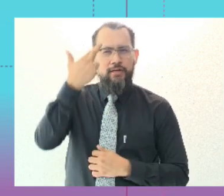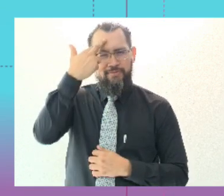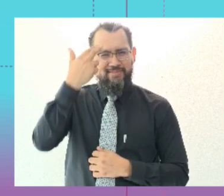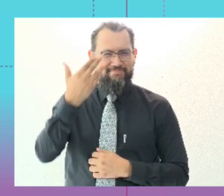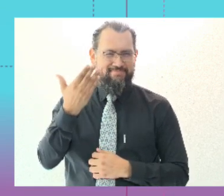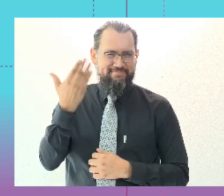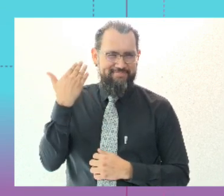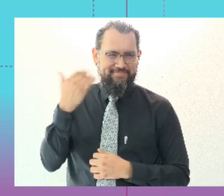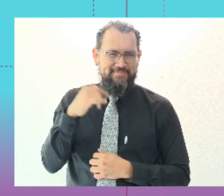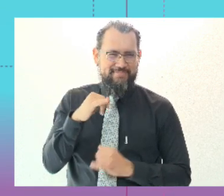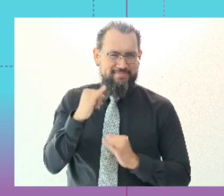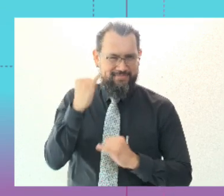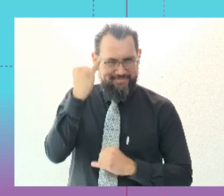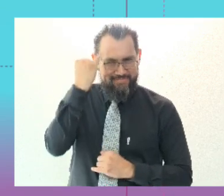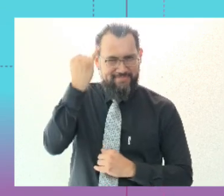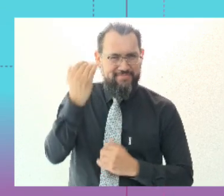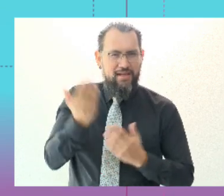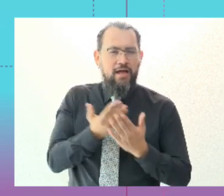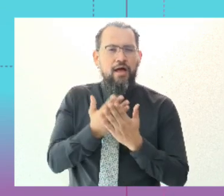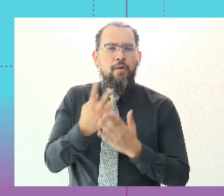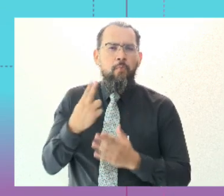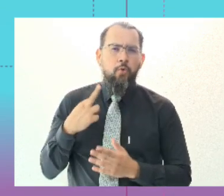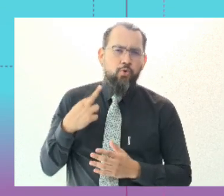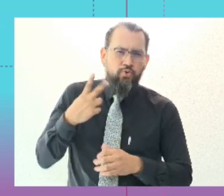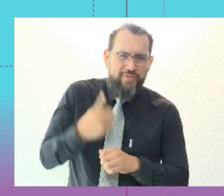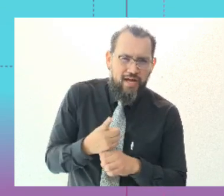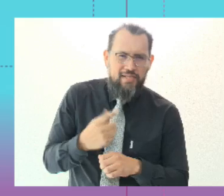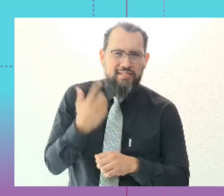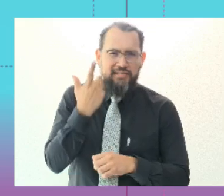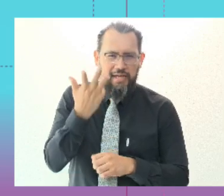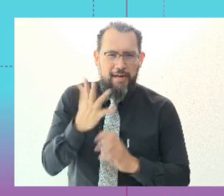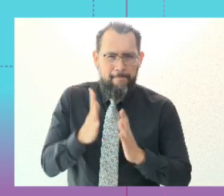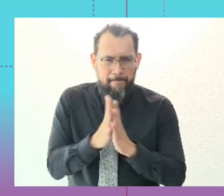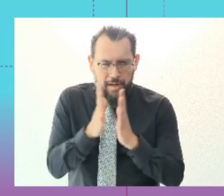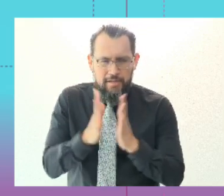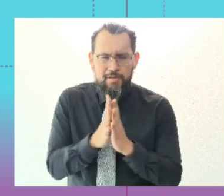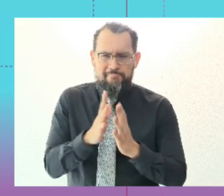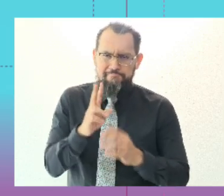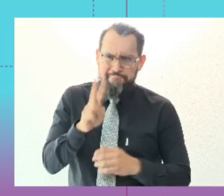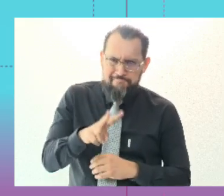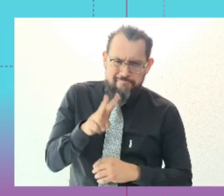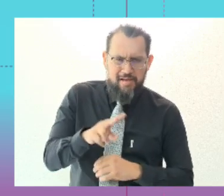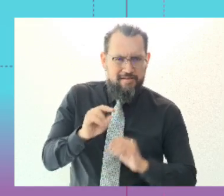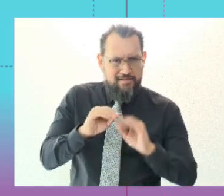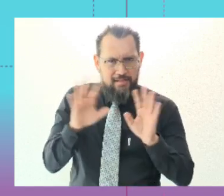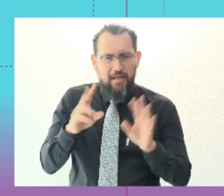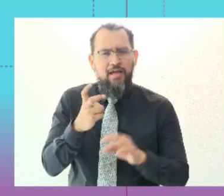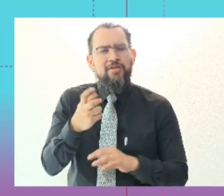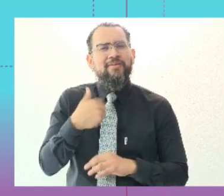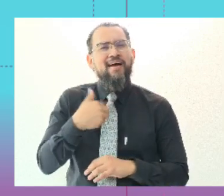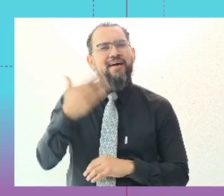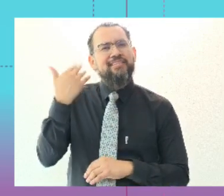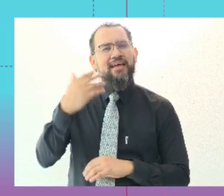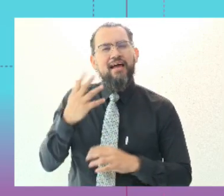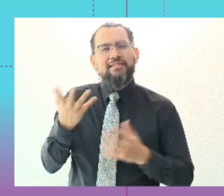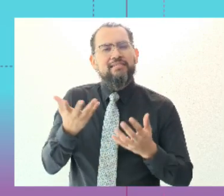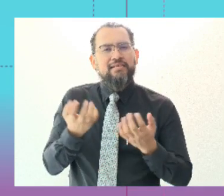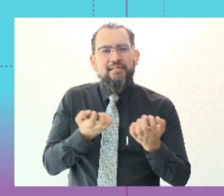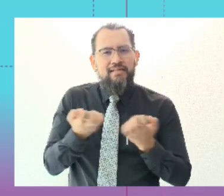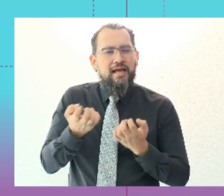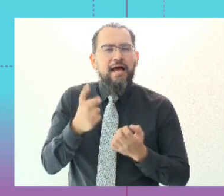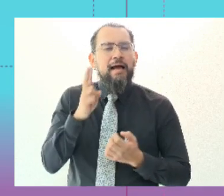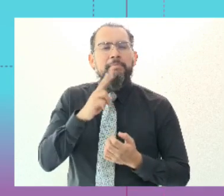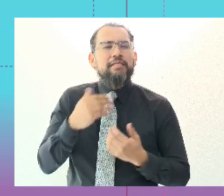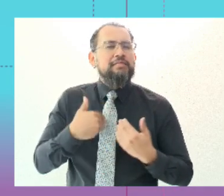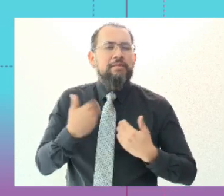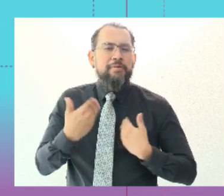precisamente de esta voluntad de participar, sobre esta veracidad, claridad, me acordé de un ejercicio que hicimos solamente por diversión, la